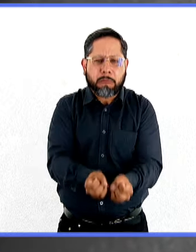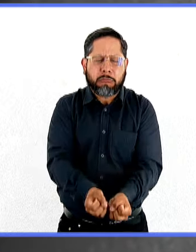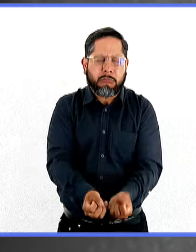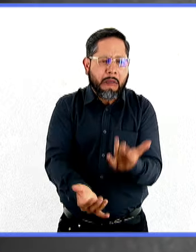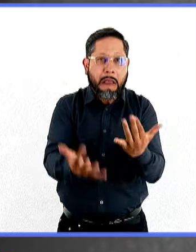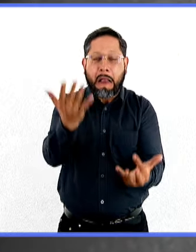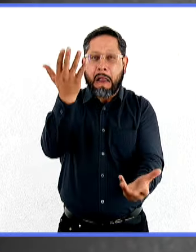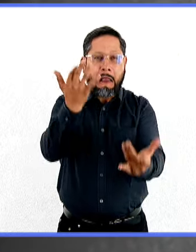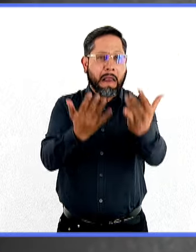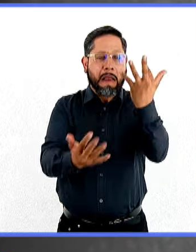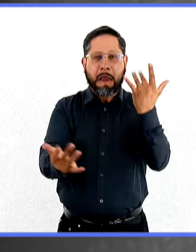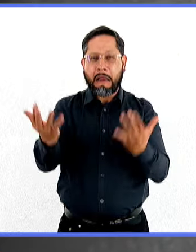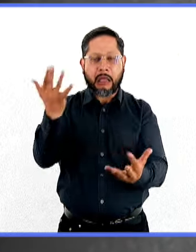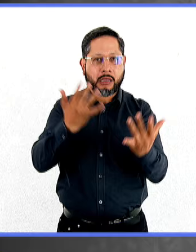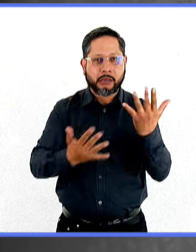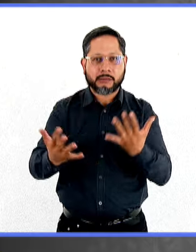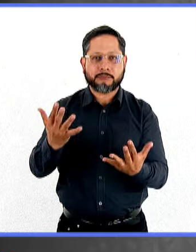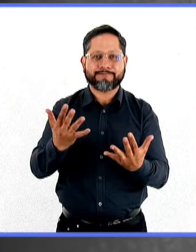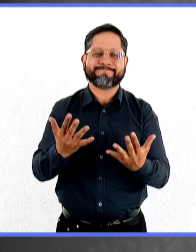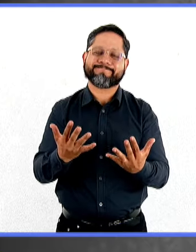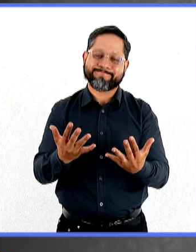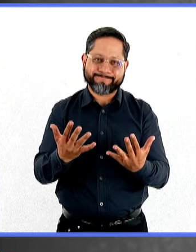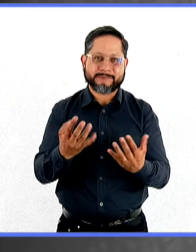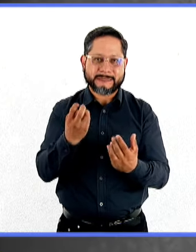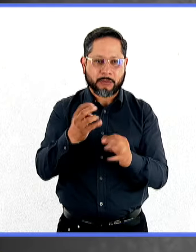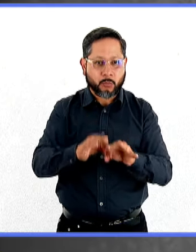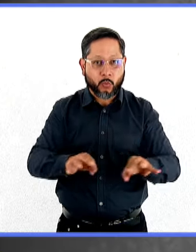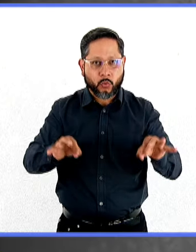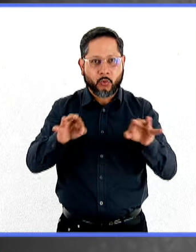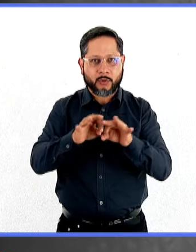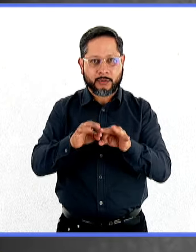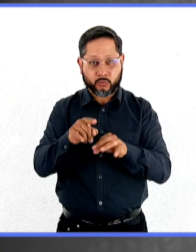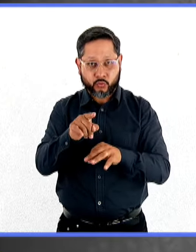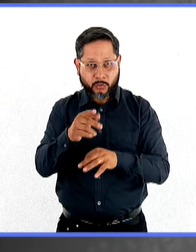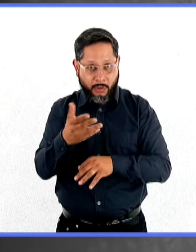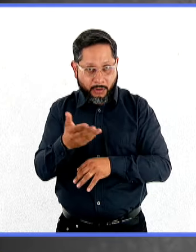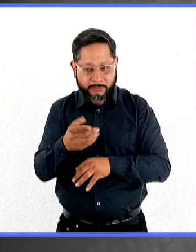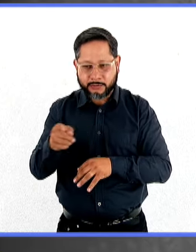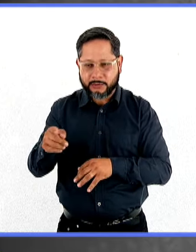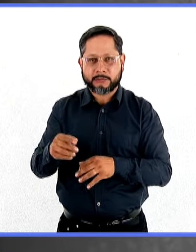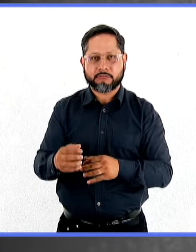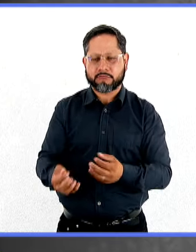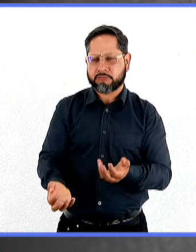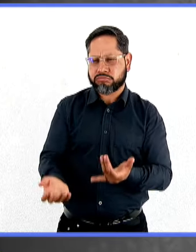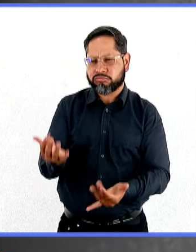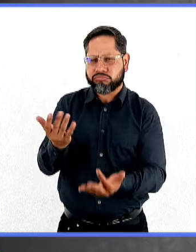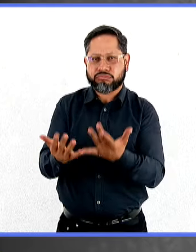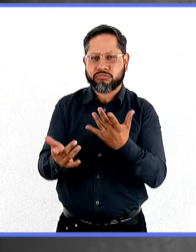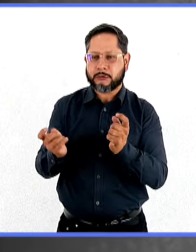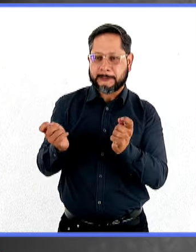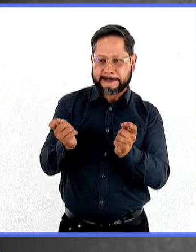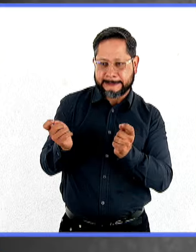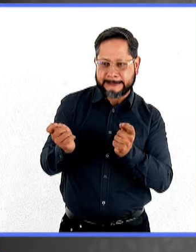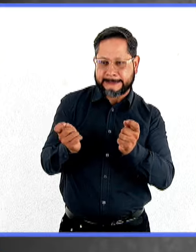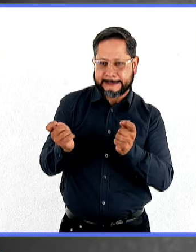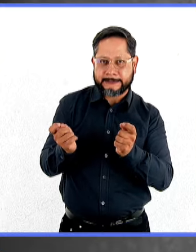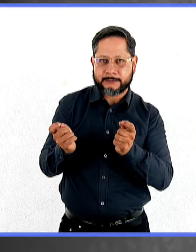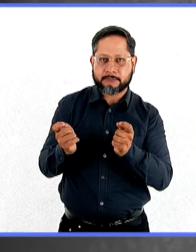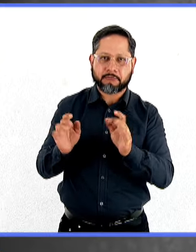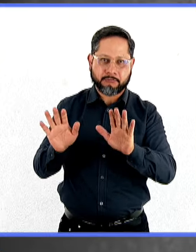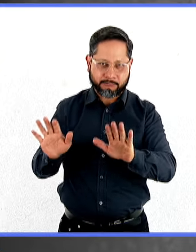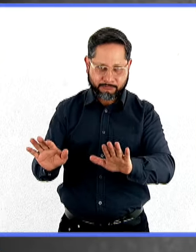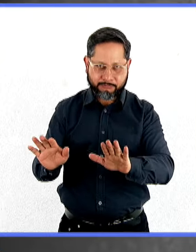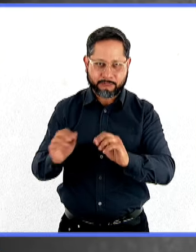incendio Entonces eso es es importante esas actividades esas quemas agropecuarias sumándole también las actividades